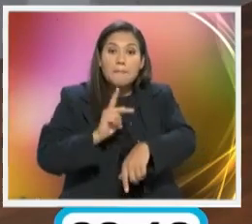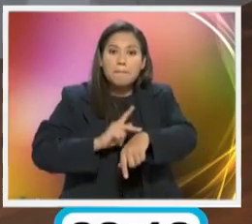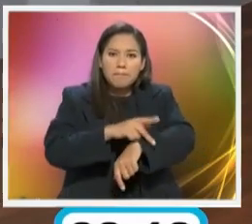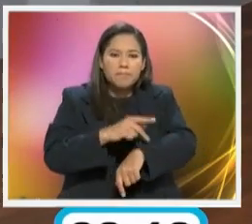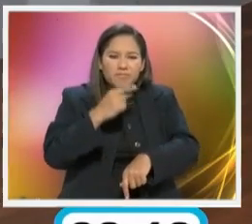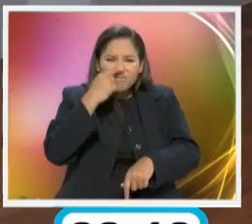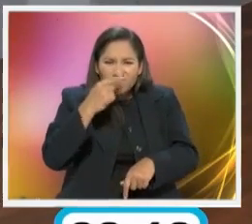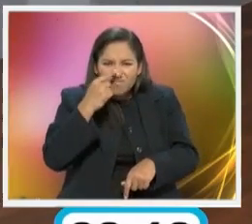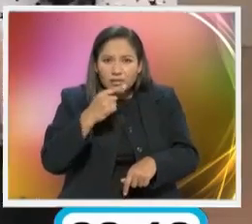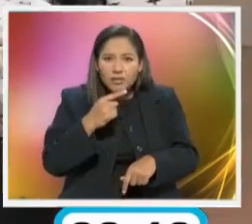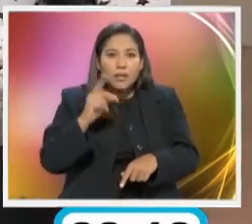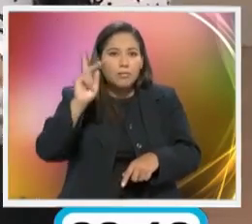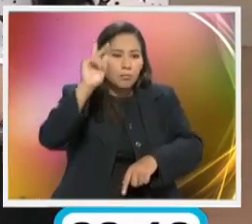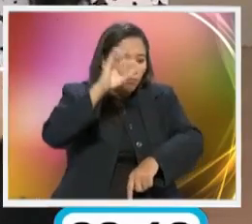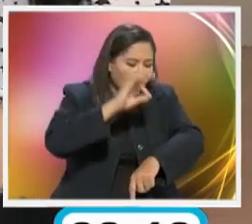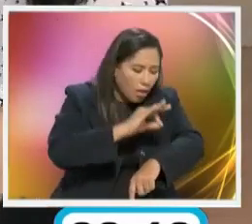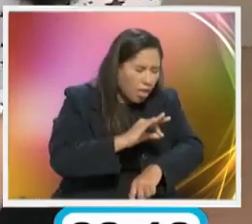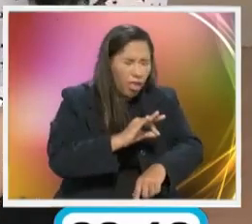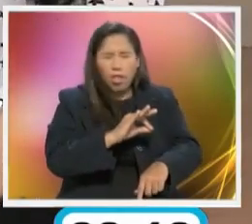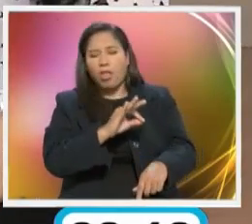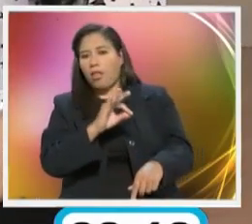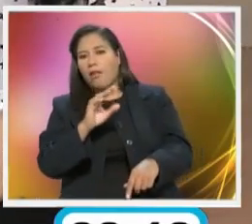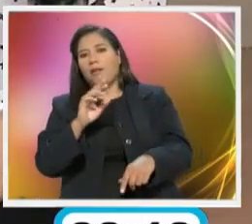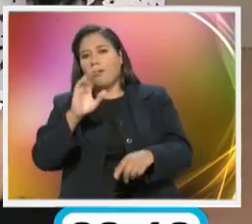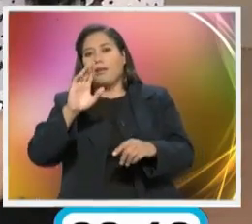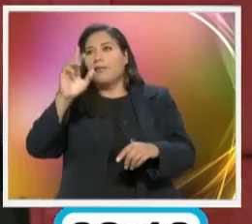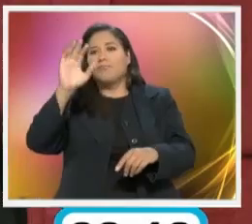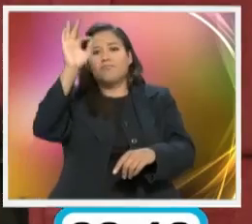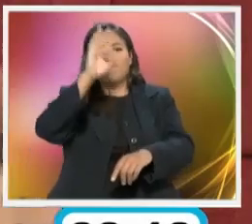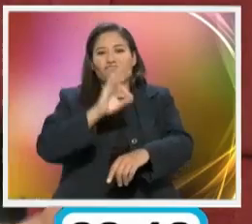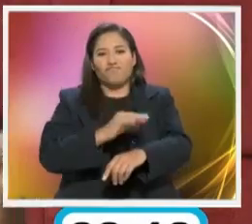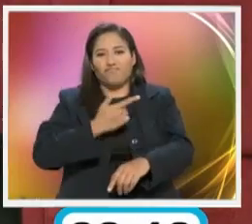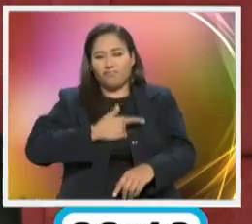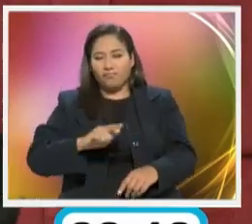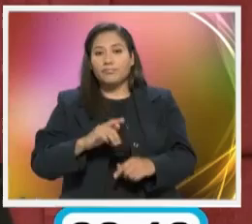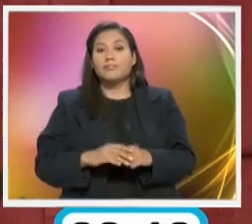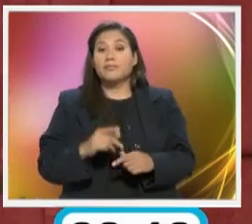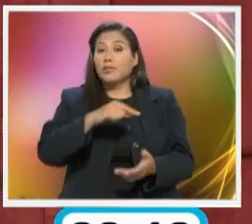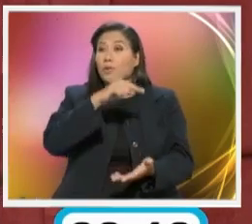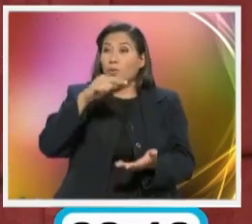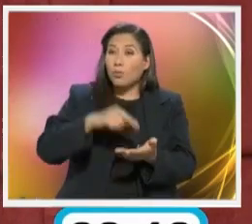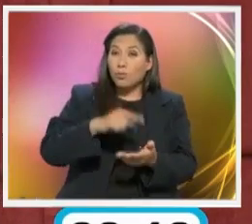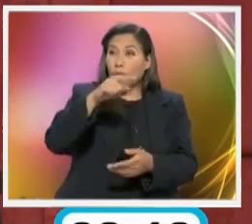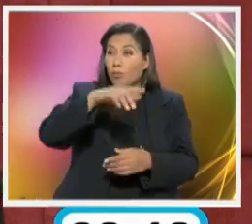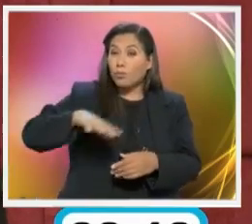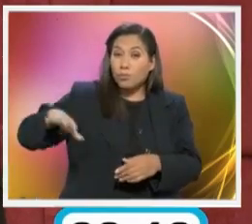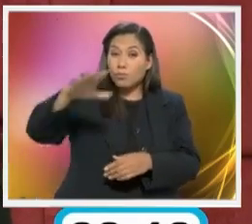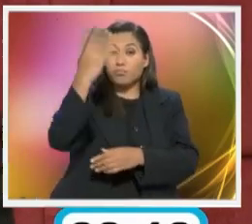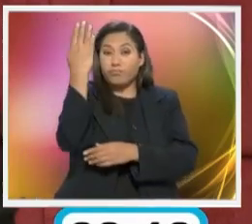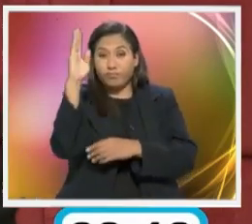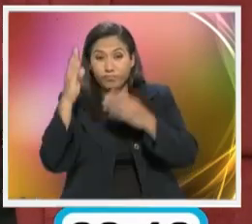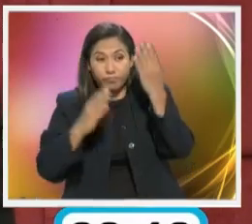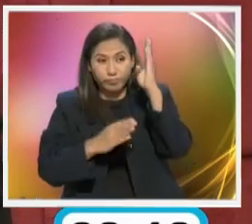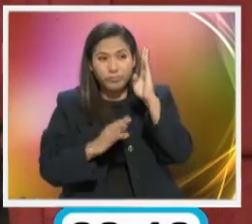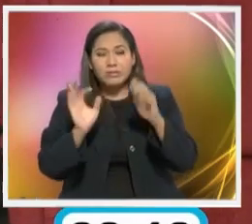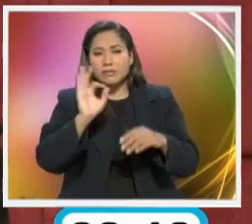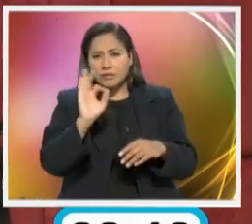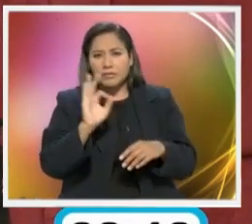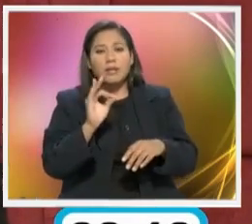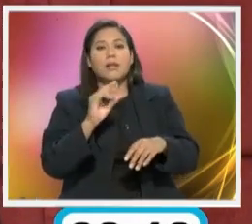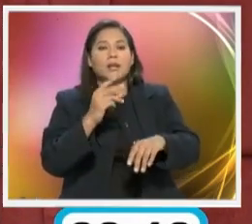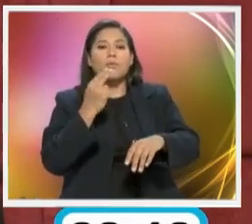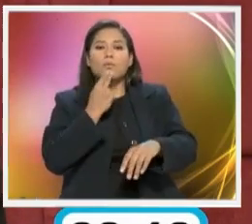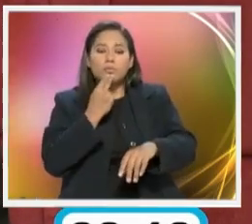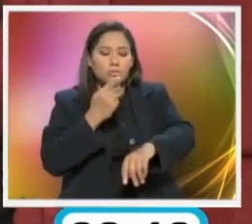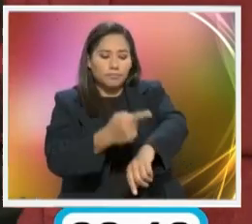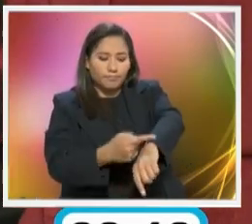que produce como que ahuyenta un poco al mosquito. Entonces, usar todas las medidas de protección. Si voy a una zona endémica nuevamente, pues tal vez usar manga